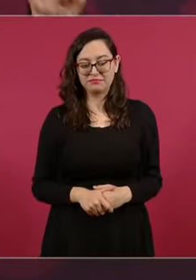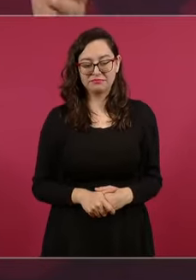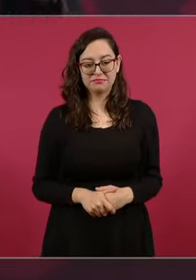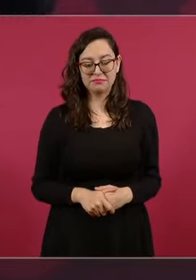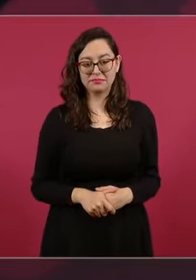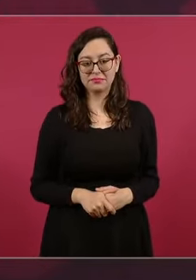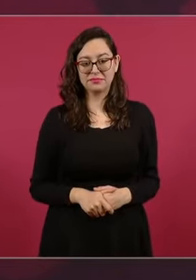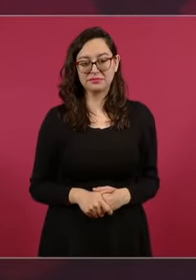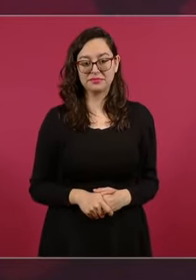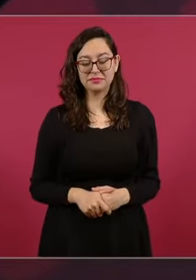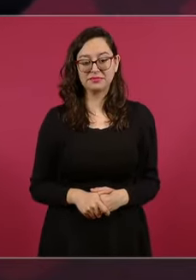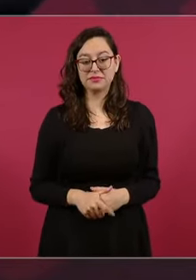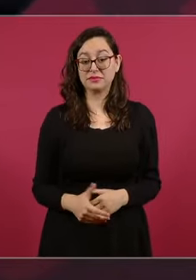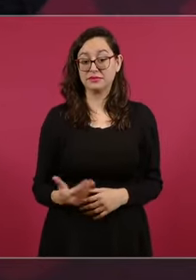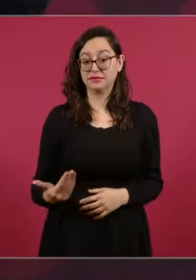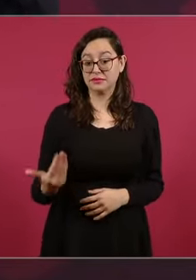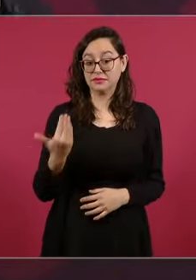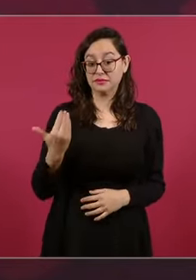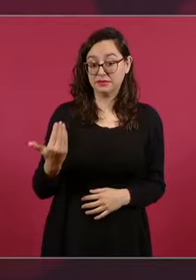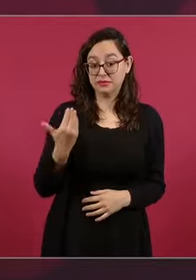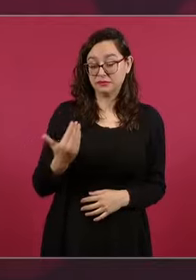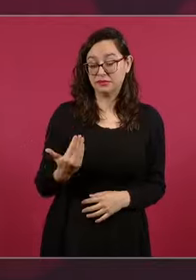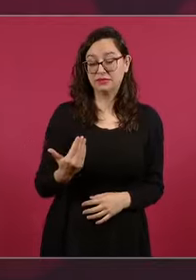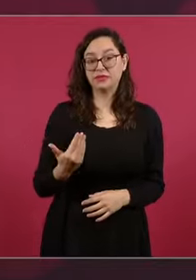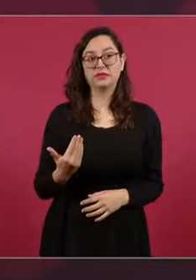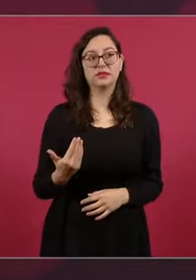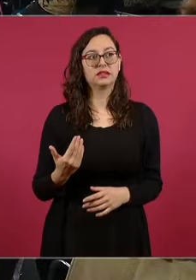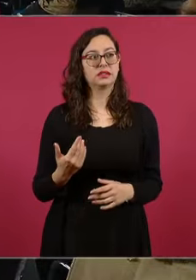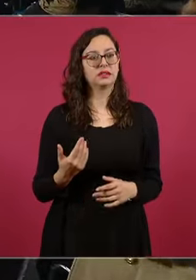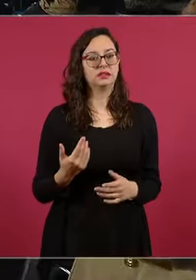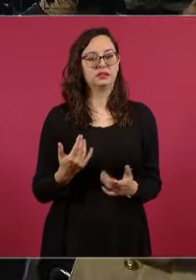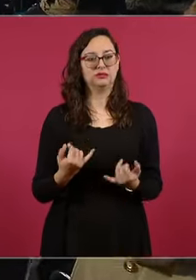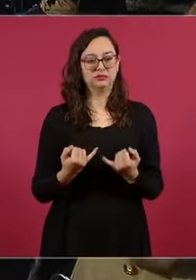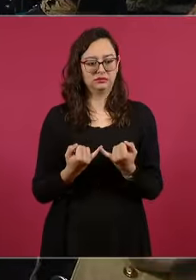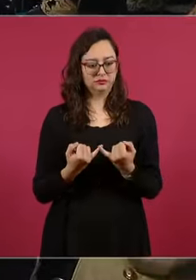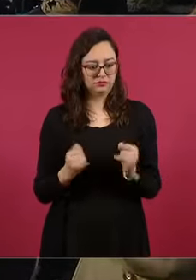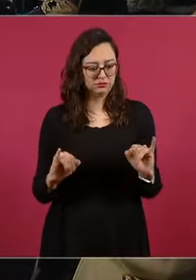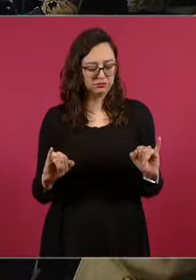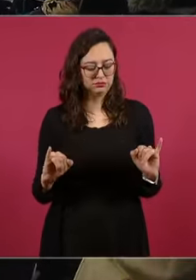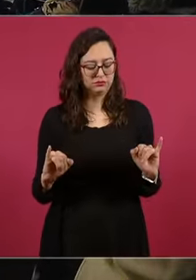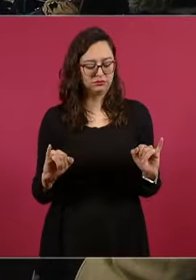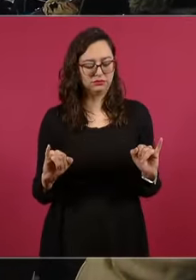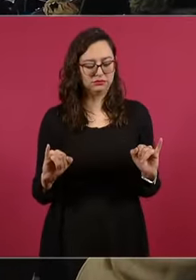únicas, extraordinarias. Acabamos de inaugurar, y eso que es más reciente,